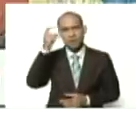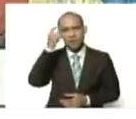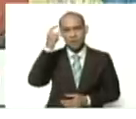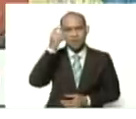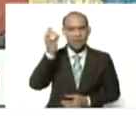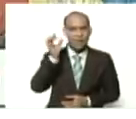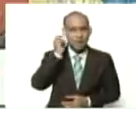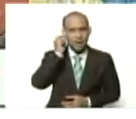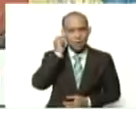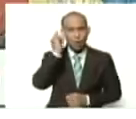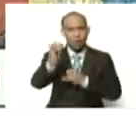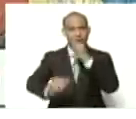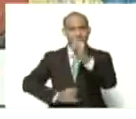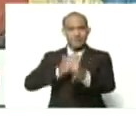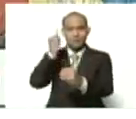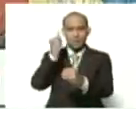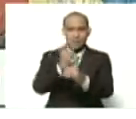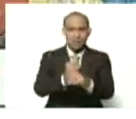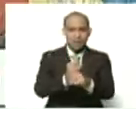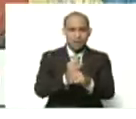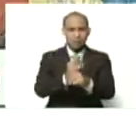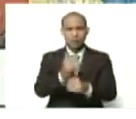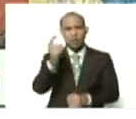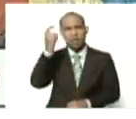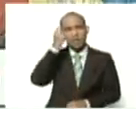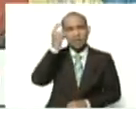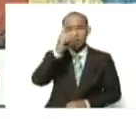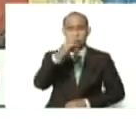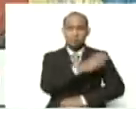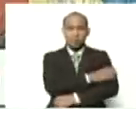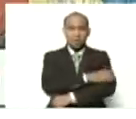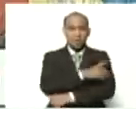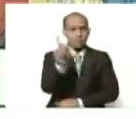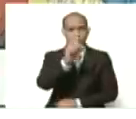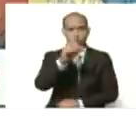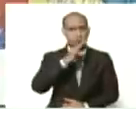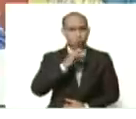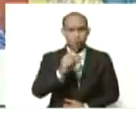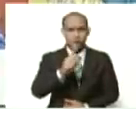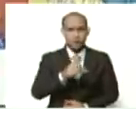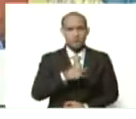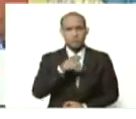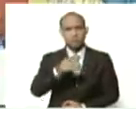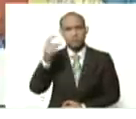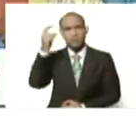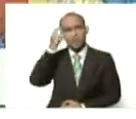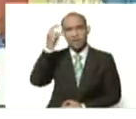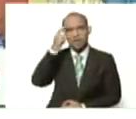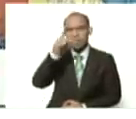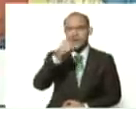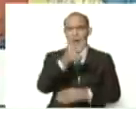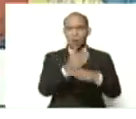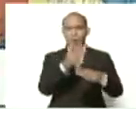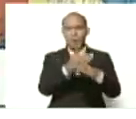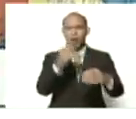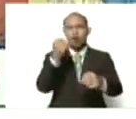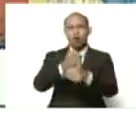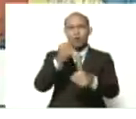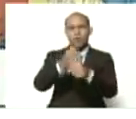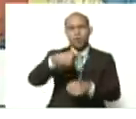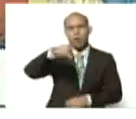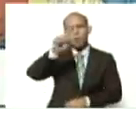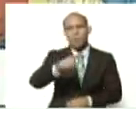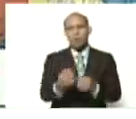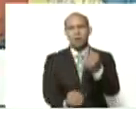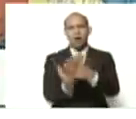Mujer Internacional no es el día de la derecha, es como el Día de la Clase Obrera. El primero de mayo